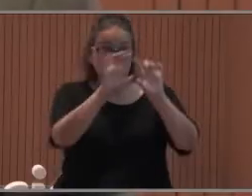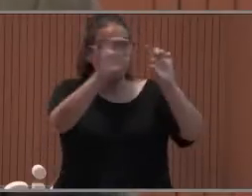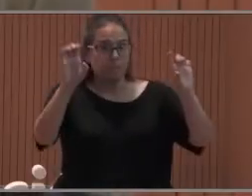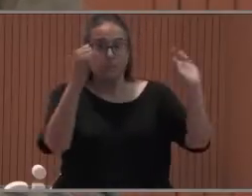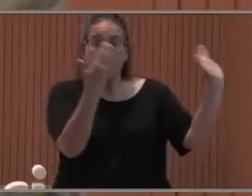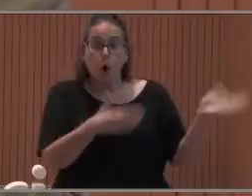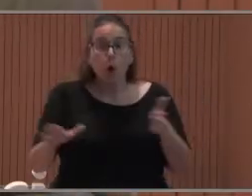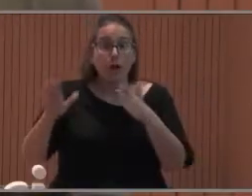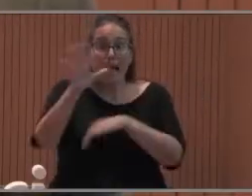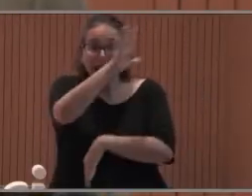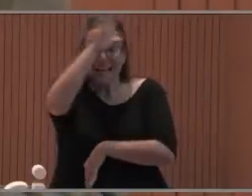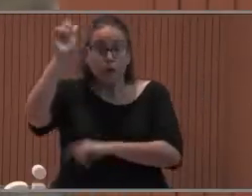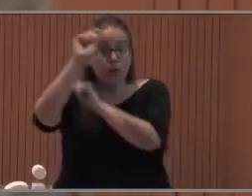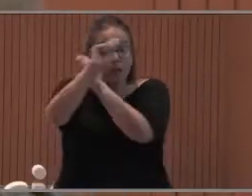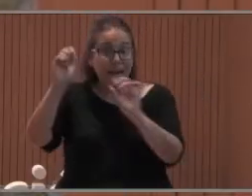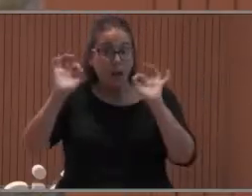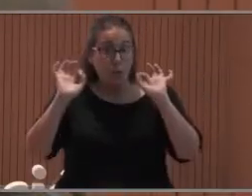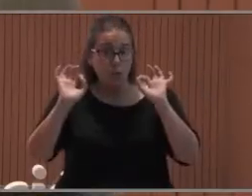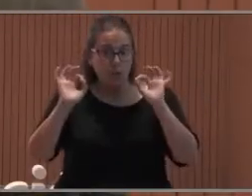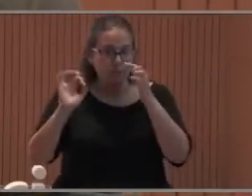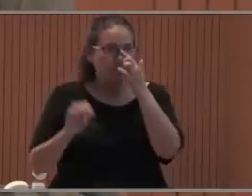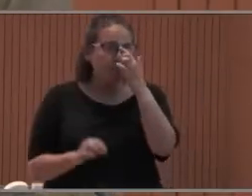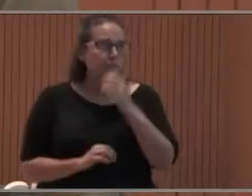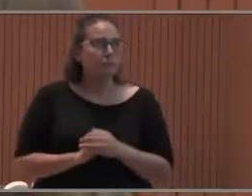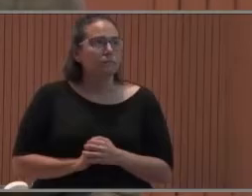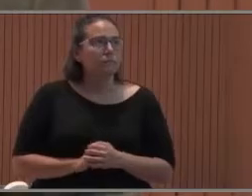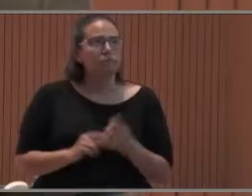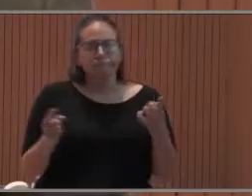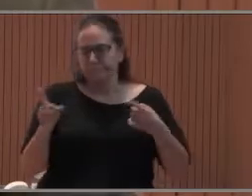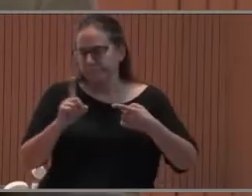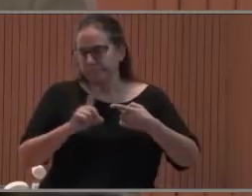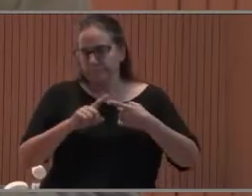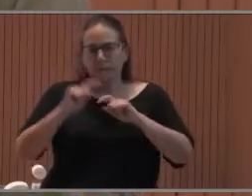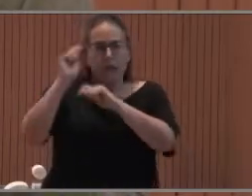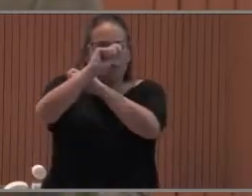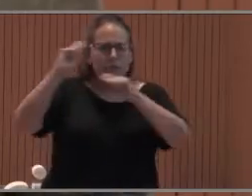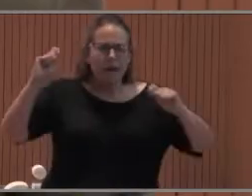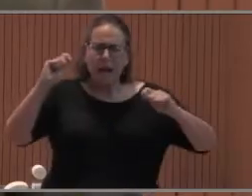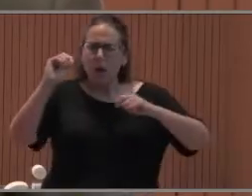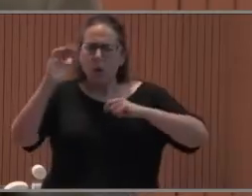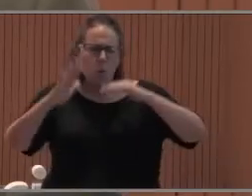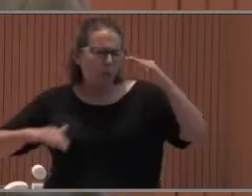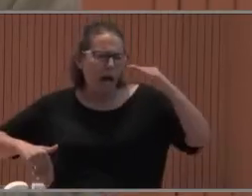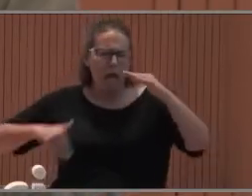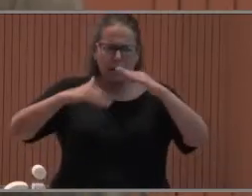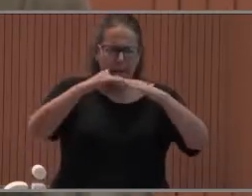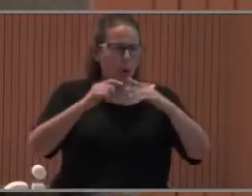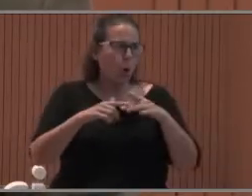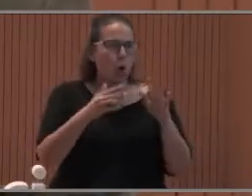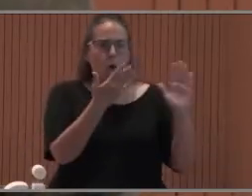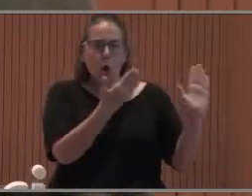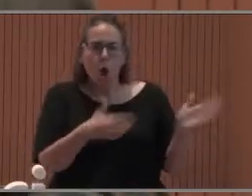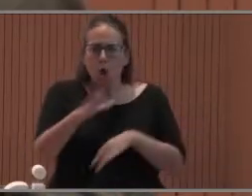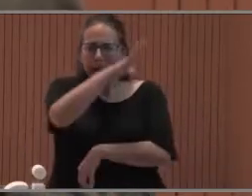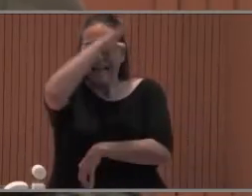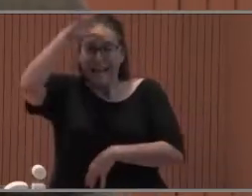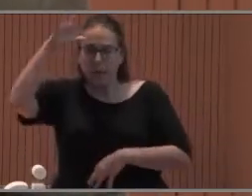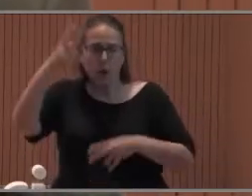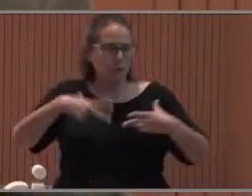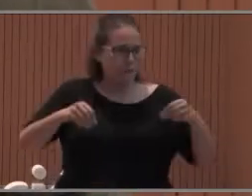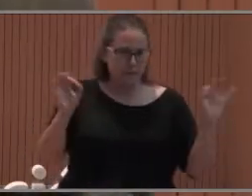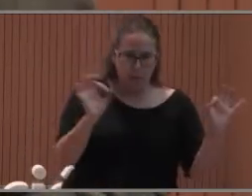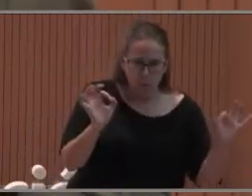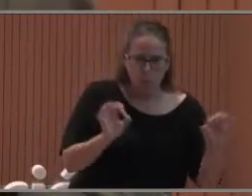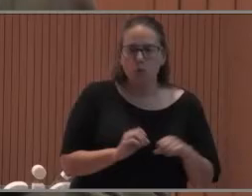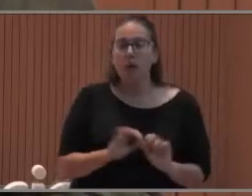en Zaragoza, ¿no? Con una serie de titulares de Zaragoza bate récords, la ola de calor no cesa, alcanza la temperatura más alta en